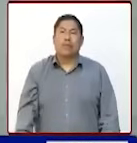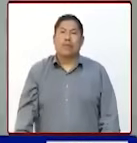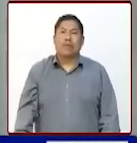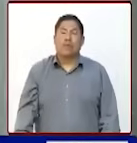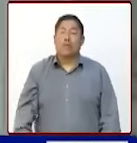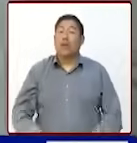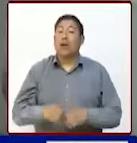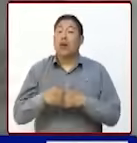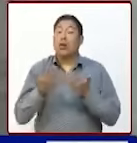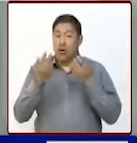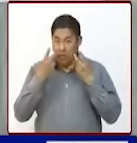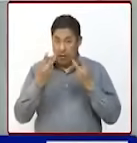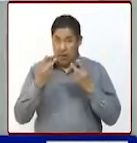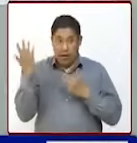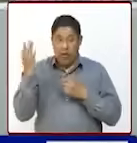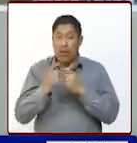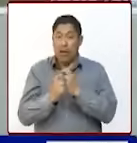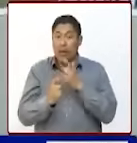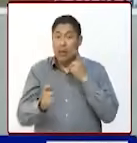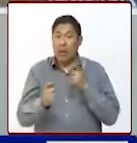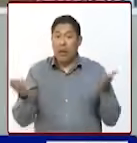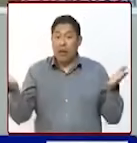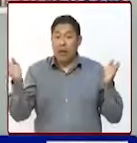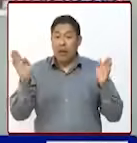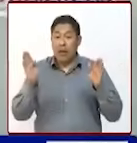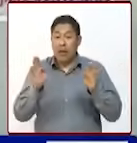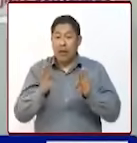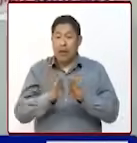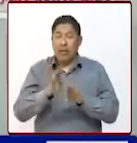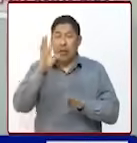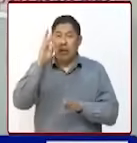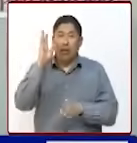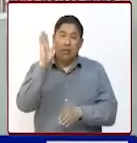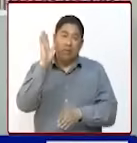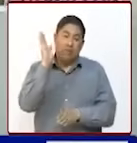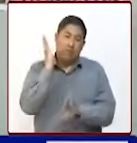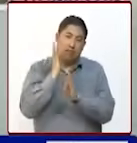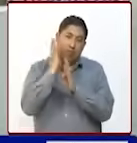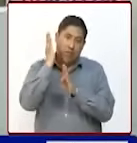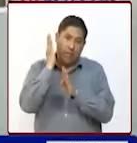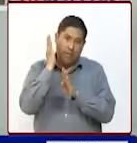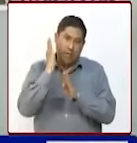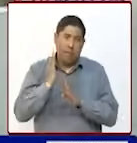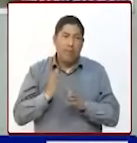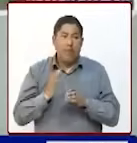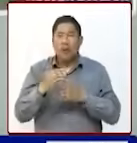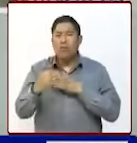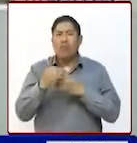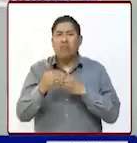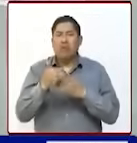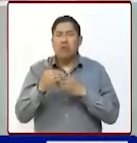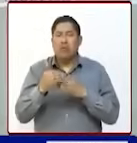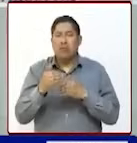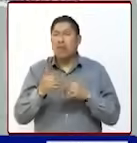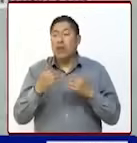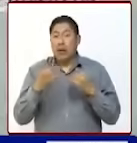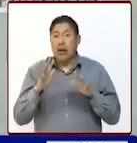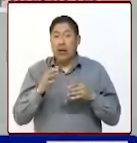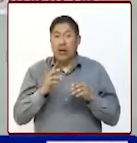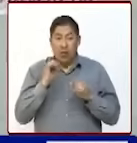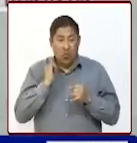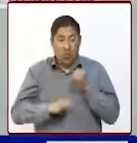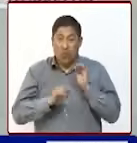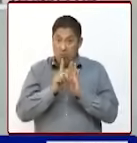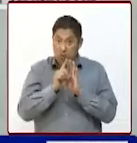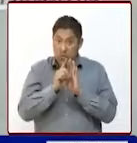Y tal como estaba previsto, esta terminal cierra sus operaciones a las 6 en punto de la tarde con viajes de tramo corto. La población está aprovechando los